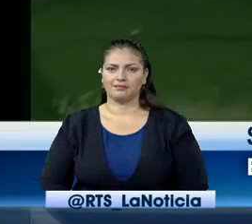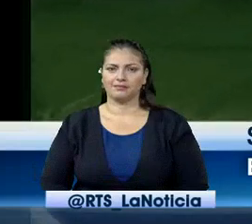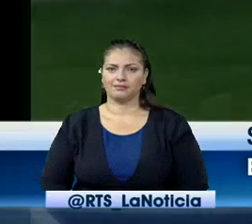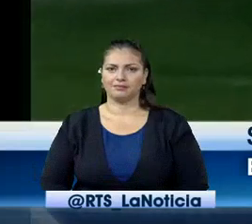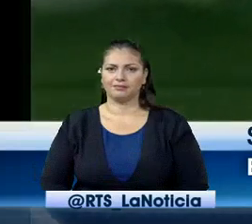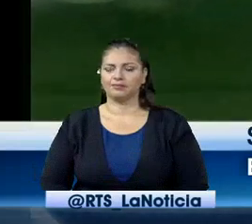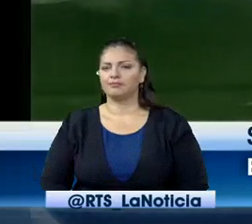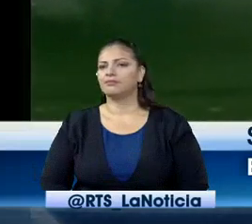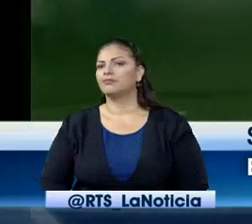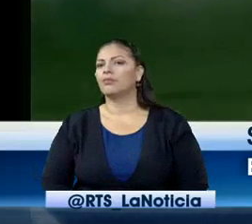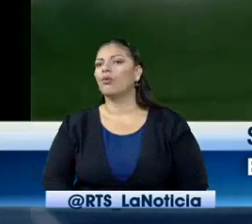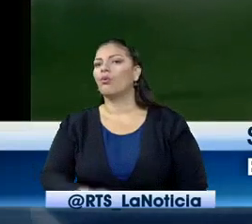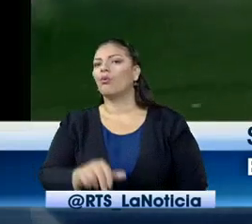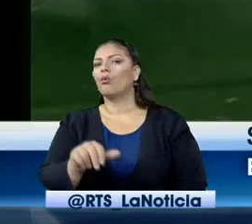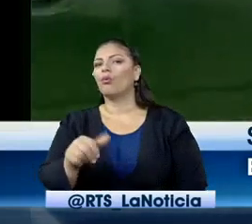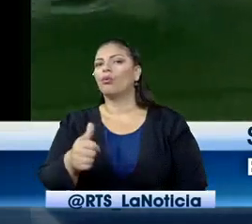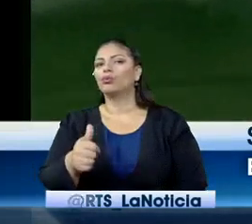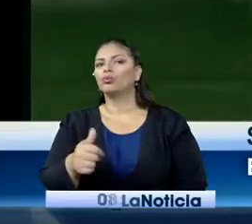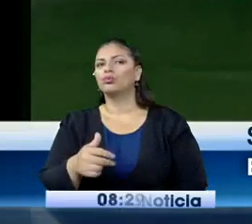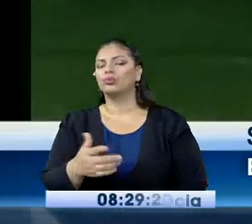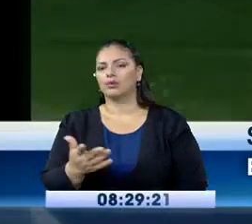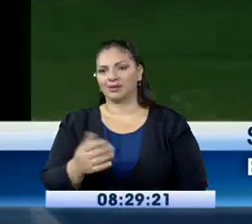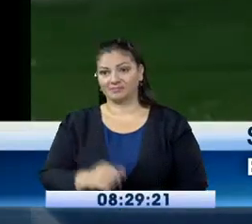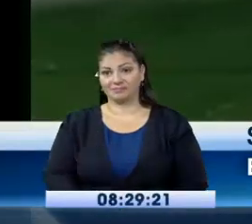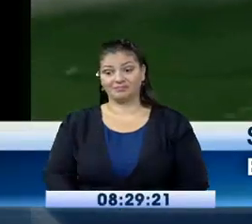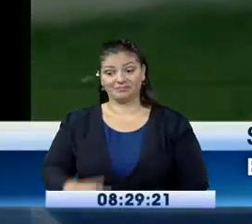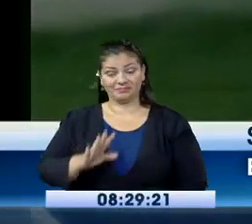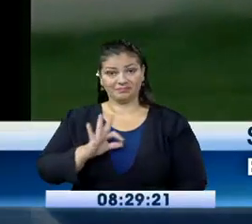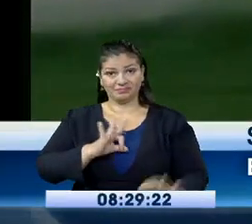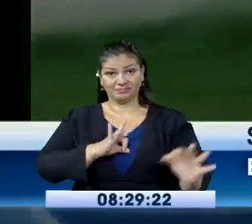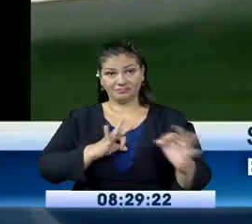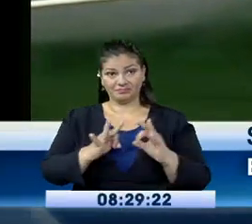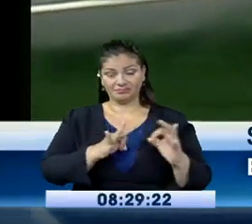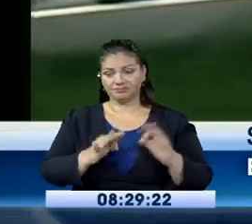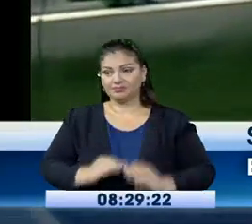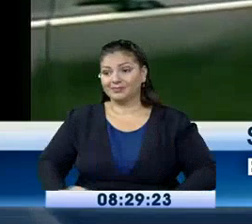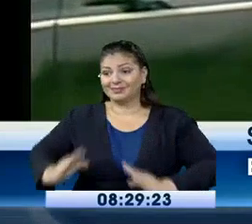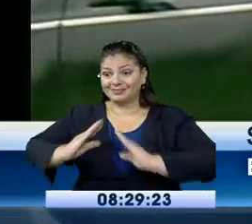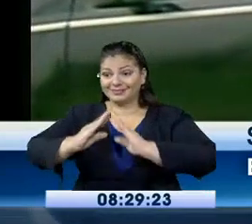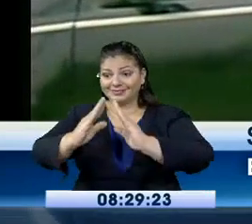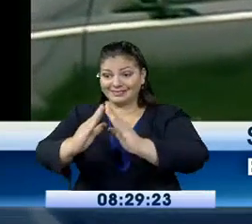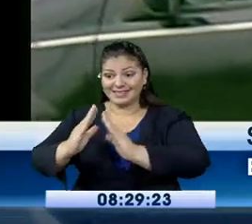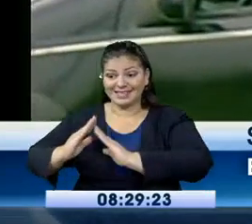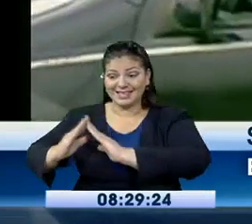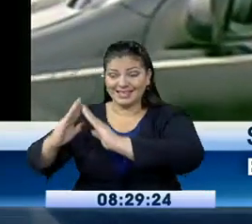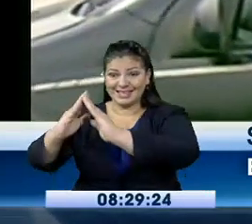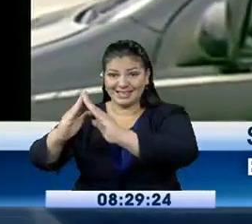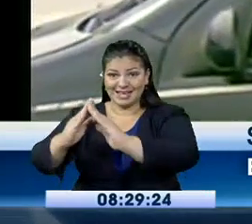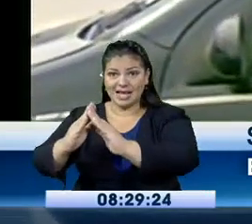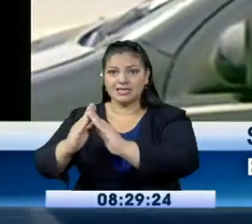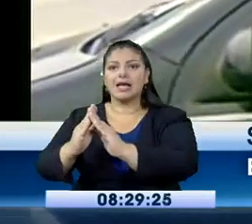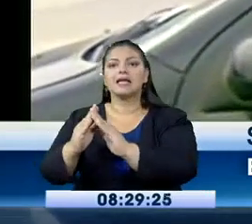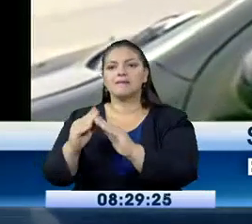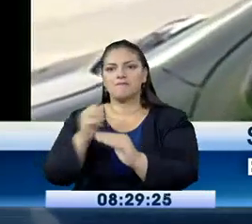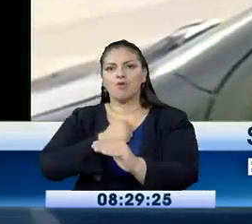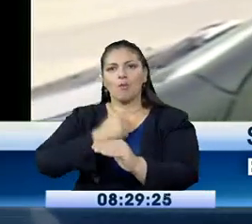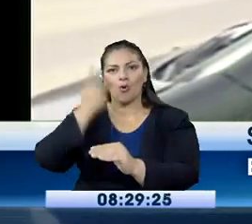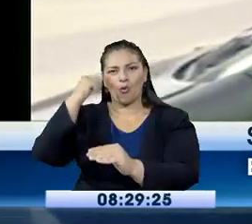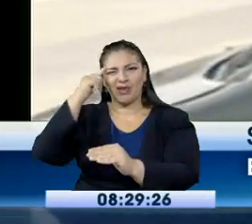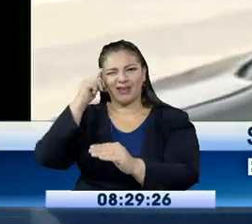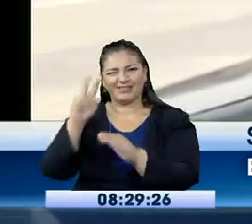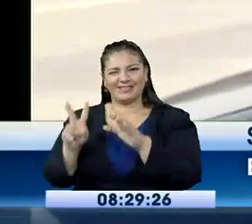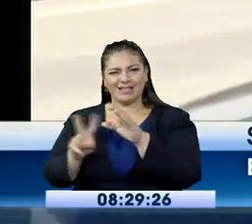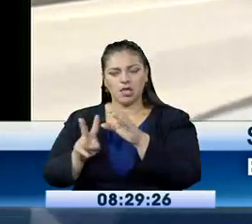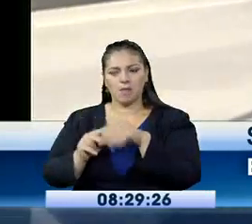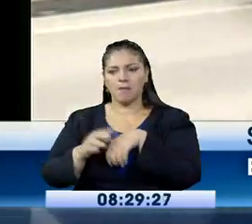con pasajeros que vienen desde socio vivienda. Vamos rápidamente a dialogar. Ah, y me llama mucho la atención que incluso ustedes